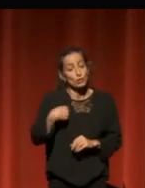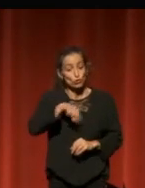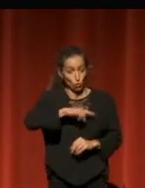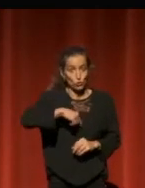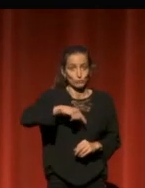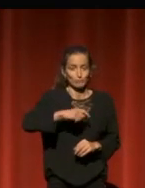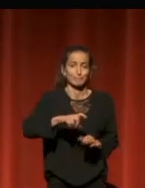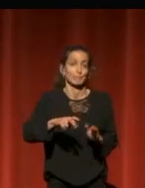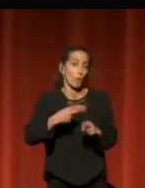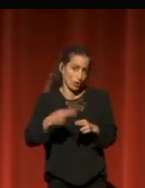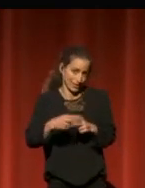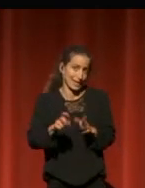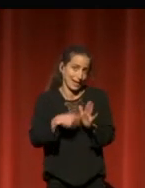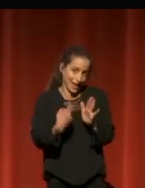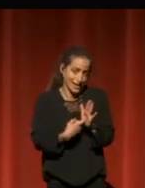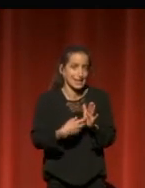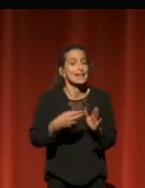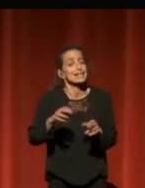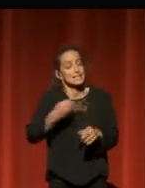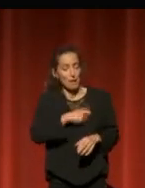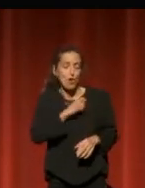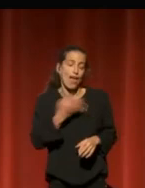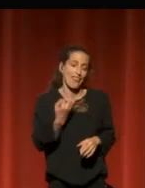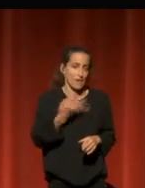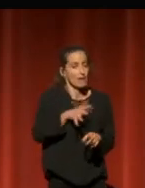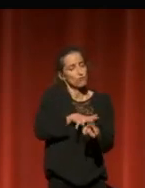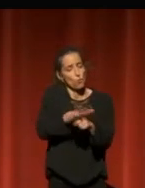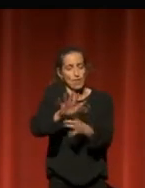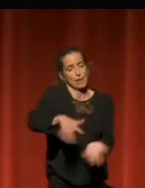dado la situación en la que nos estamos encontrando.